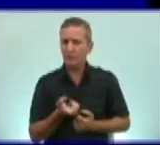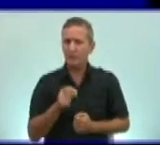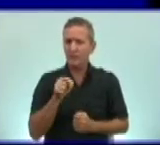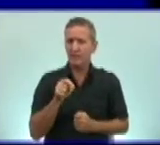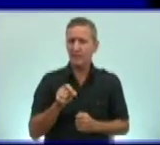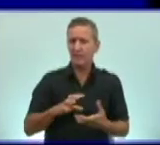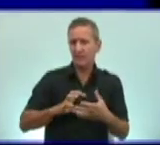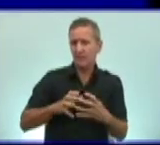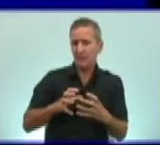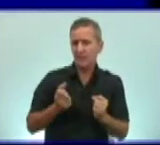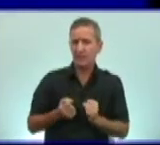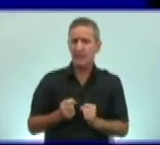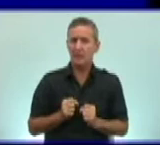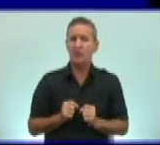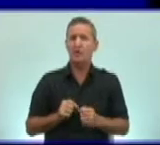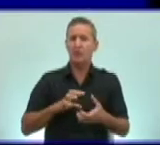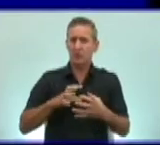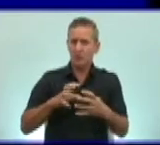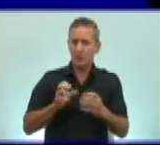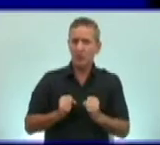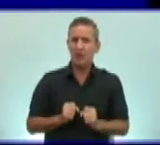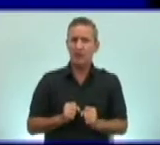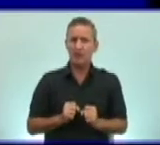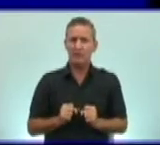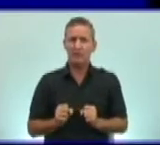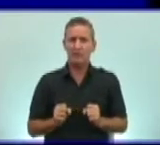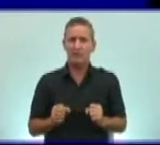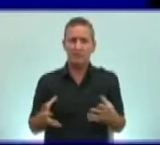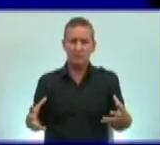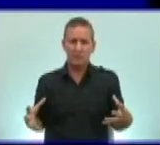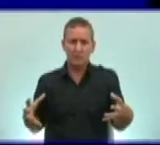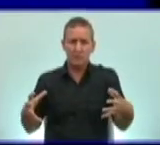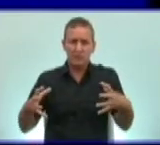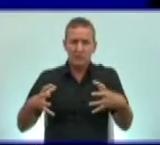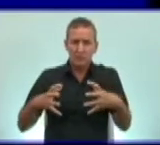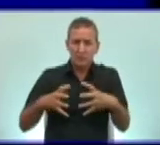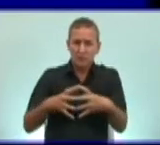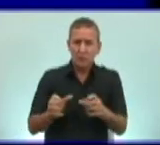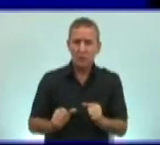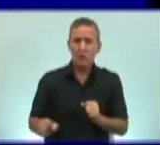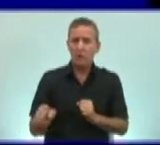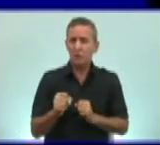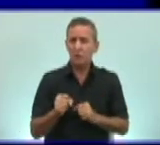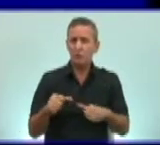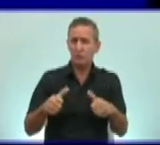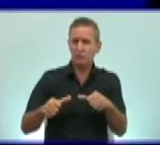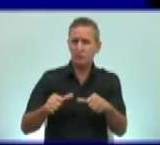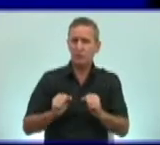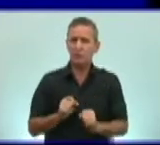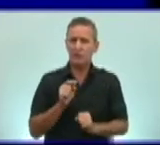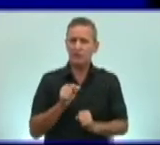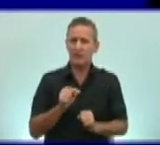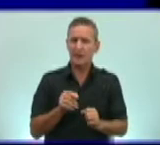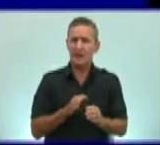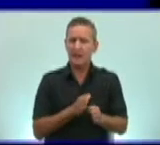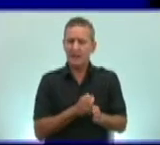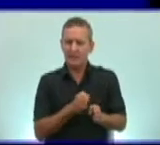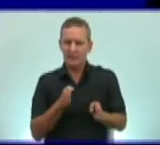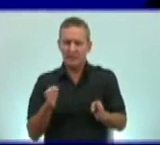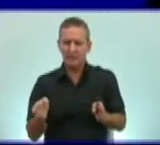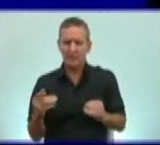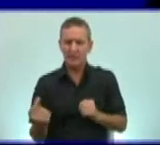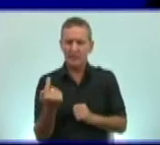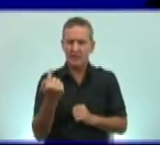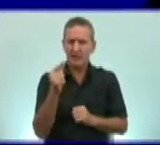sistema, pues es un sistema homogéneo porque todas las sustancias se encuentran en la misma fase. Y pues bien, la primera interrogante